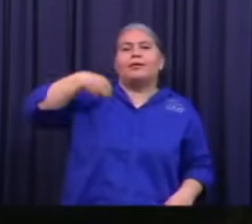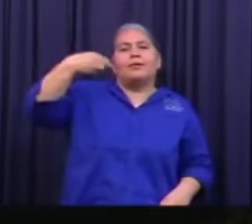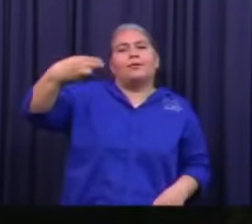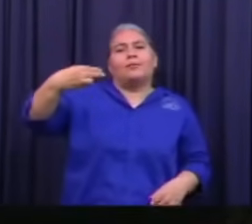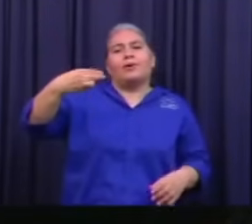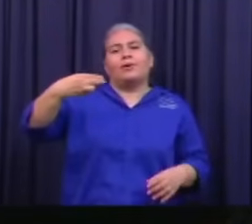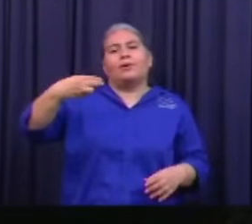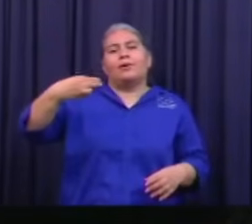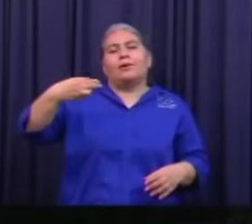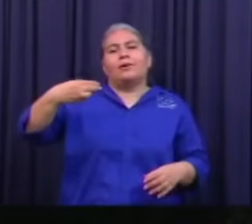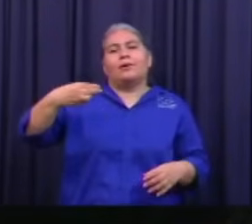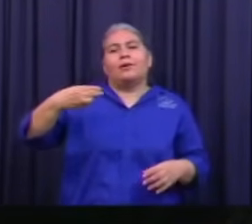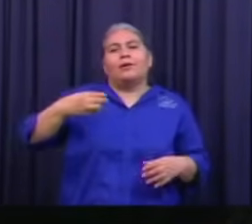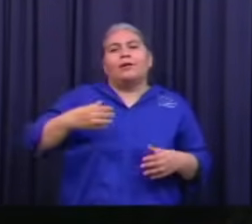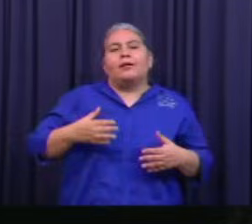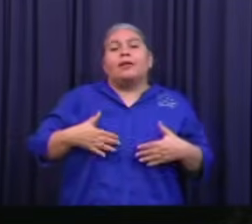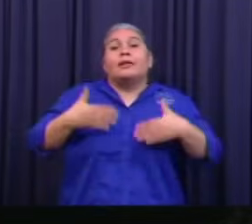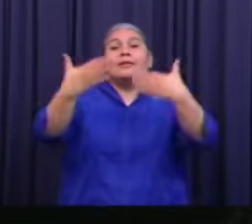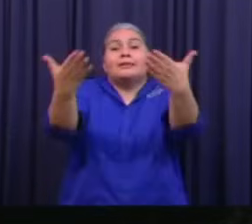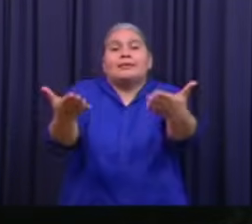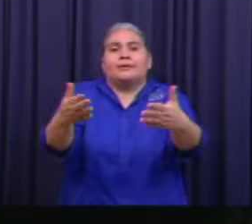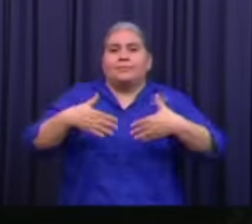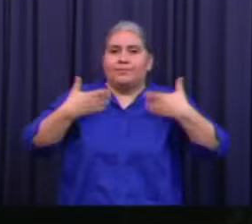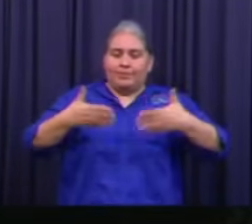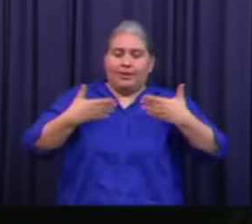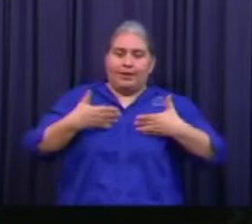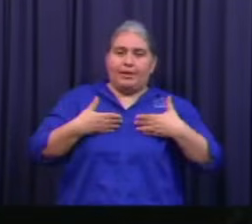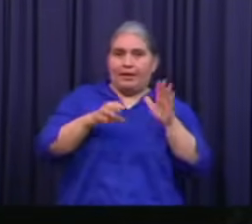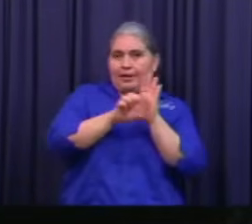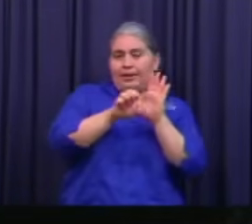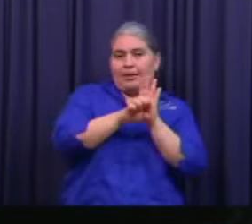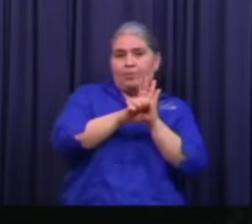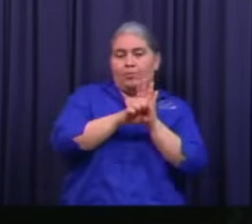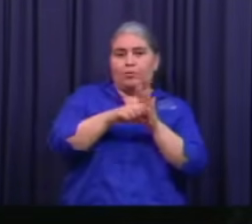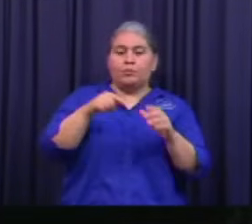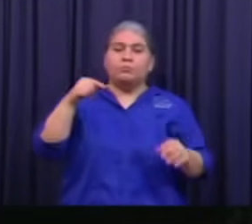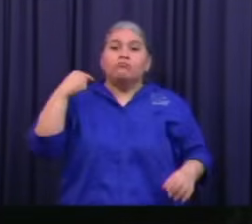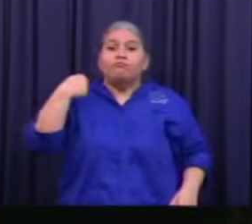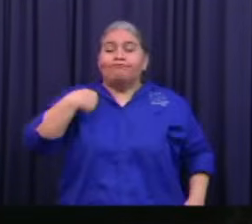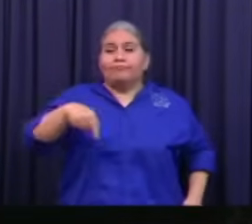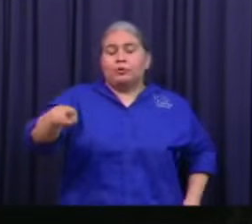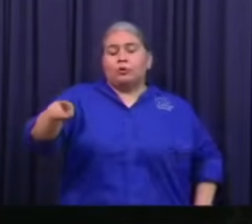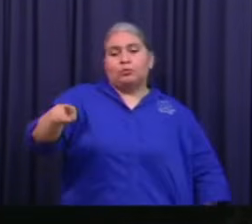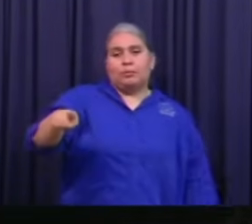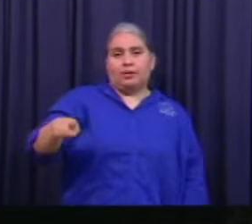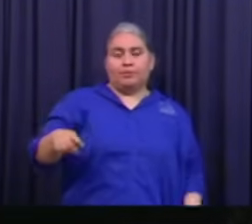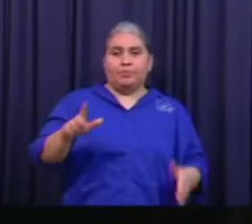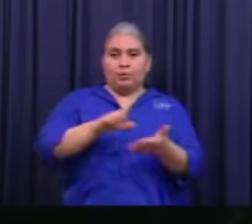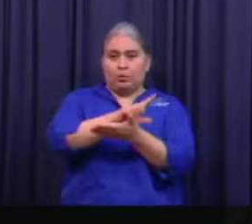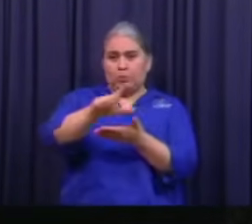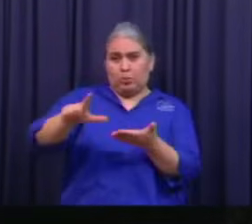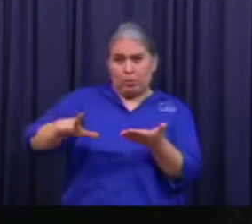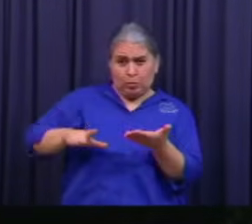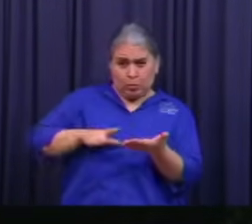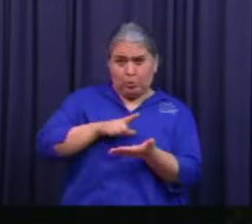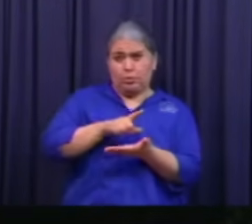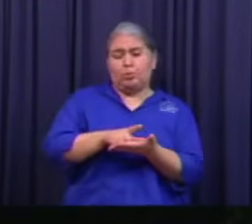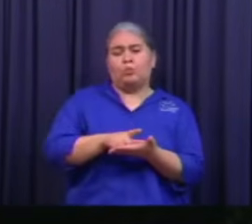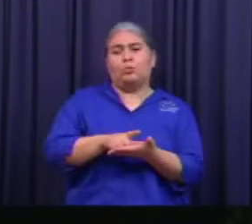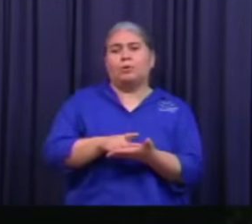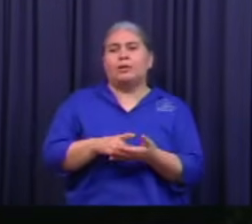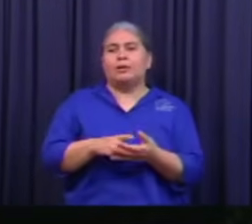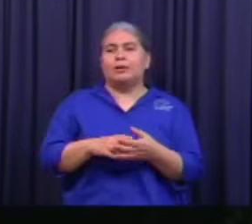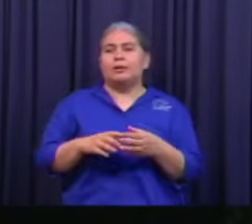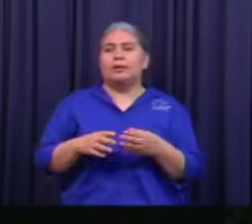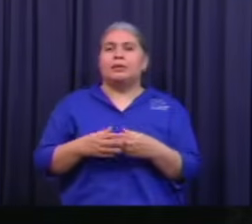murió algún algún ser amado y uno dice Padre santo que le voy a decir señor porque es que una pérdida Así es